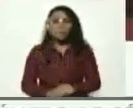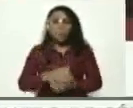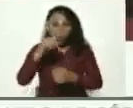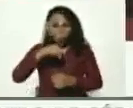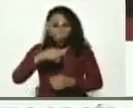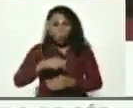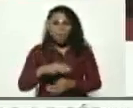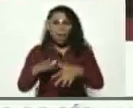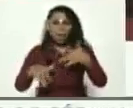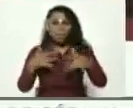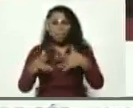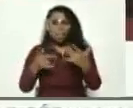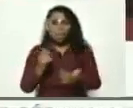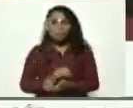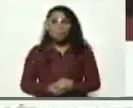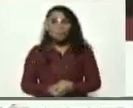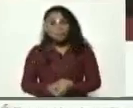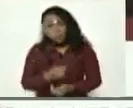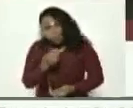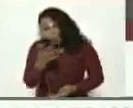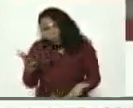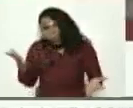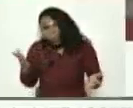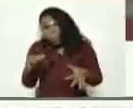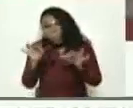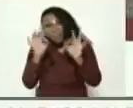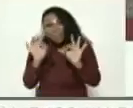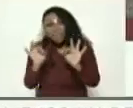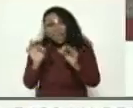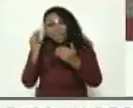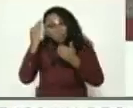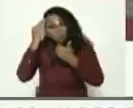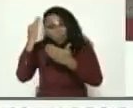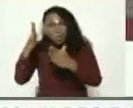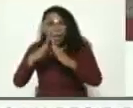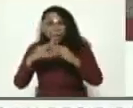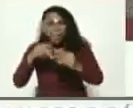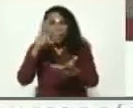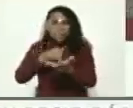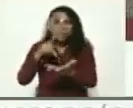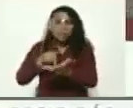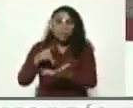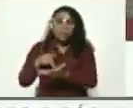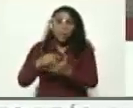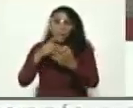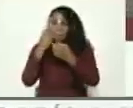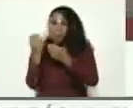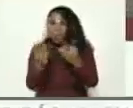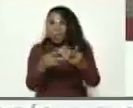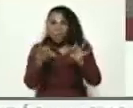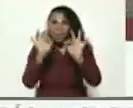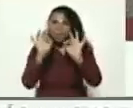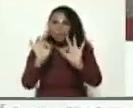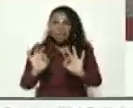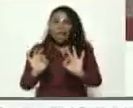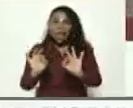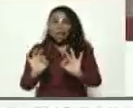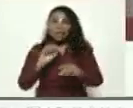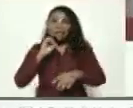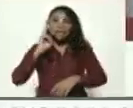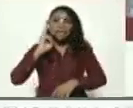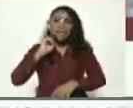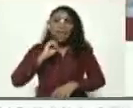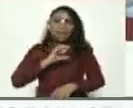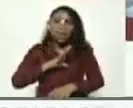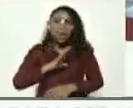acá. Bueno, especialmente saludamos a todos los presentes, invitados especiales,